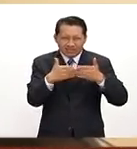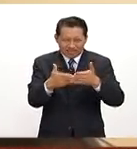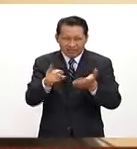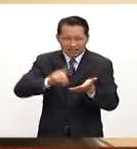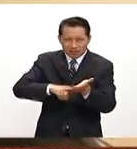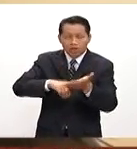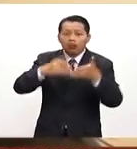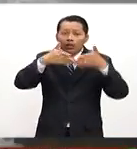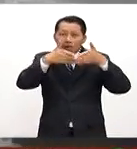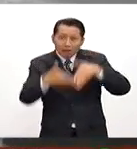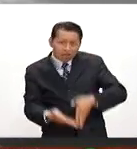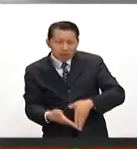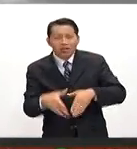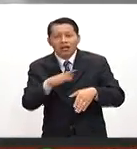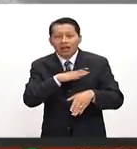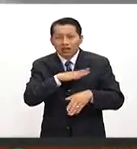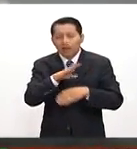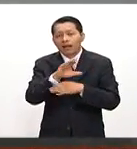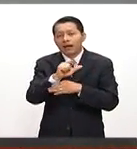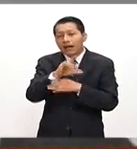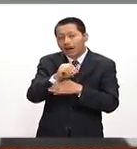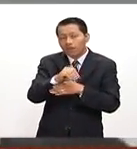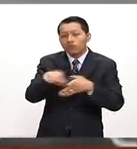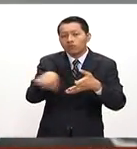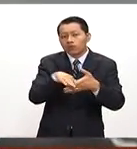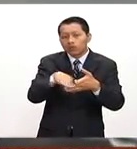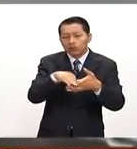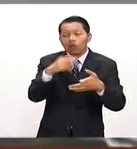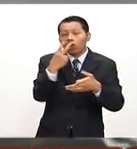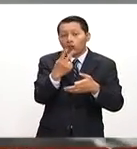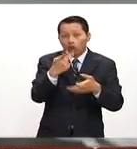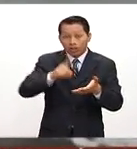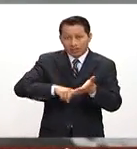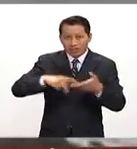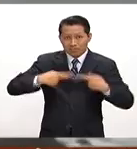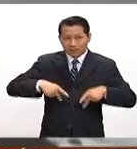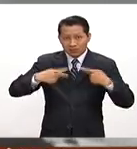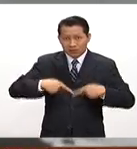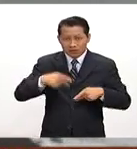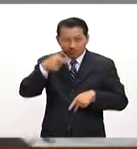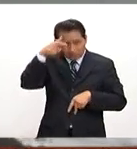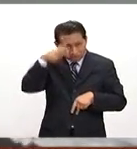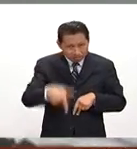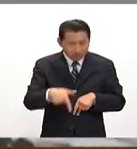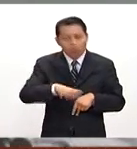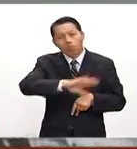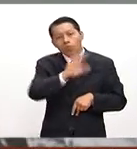se hundió y varó frente a las playas de Cabo Pulmo. 2 de los tripulantes habían sido encontrados sin